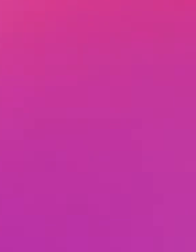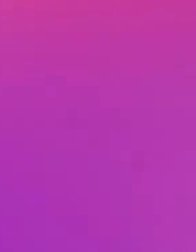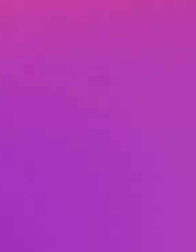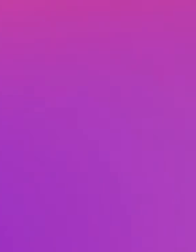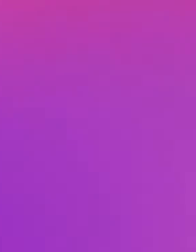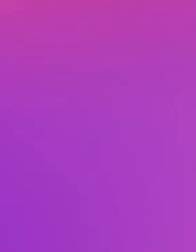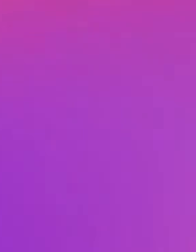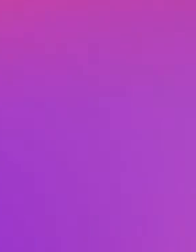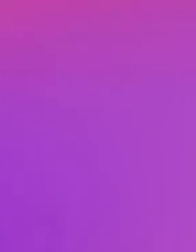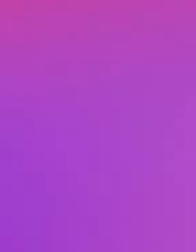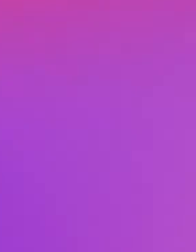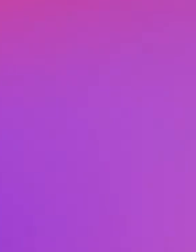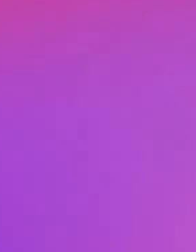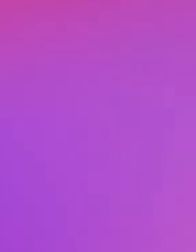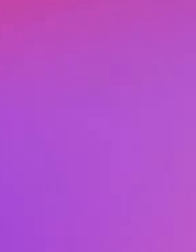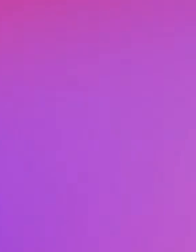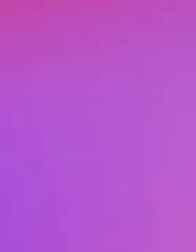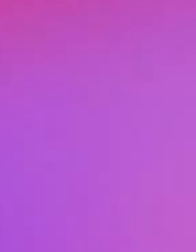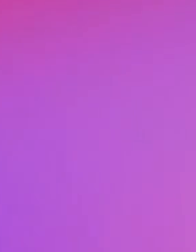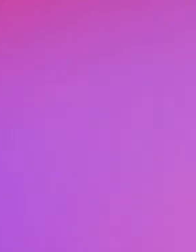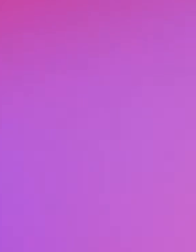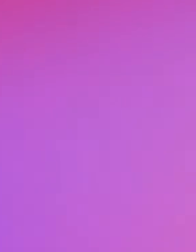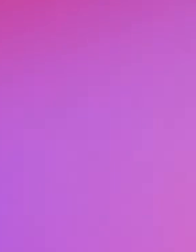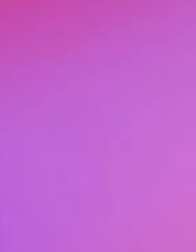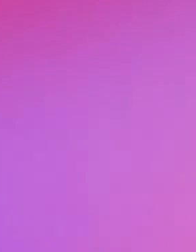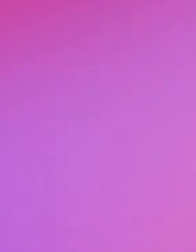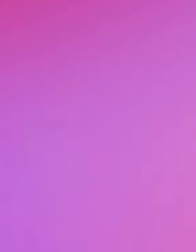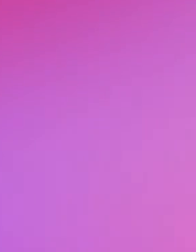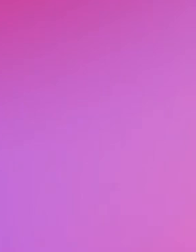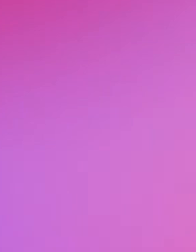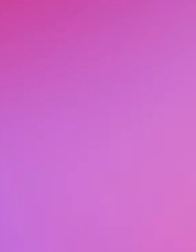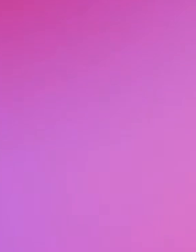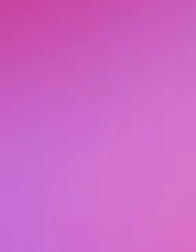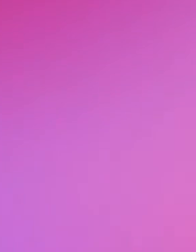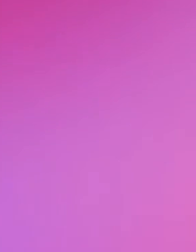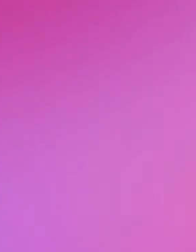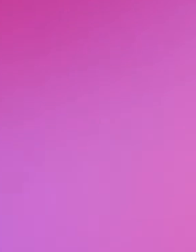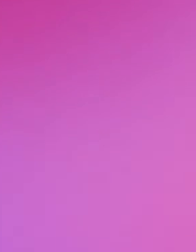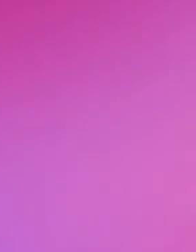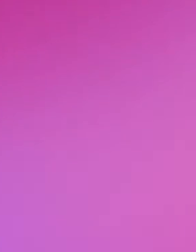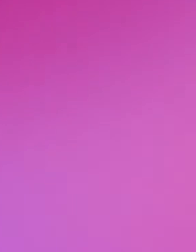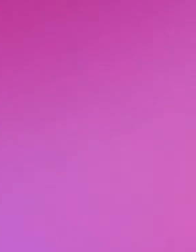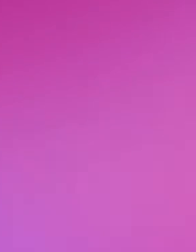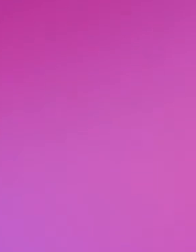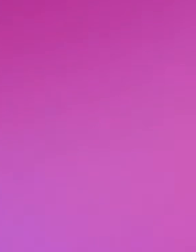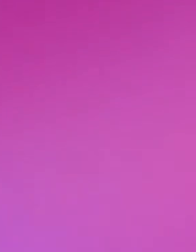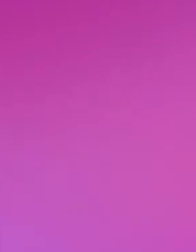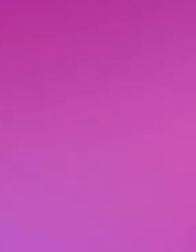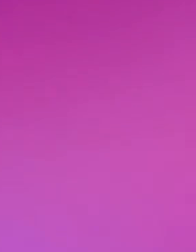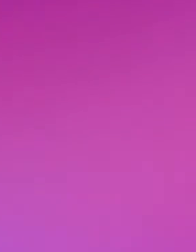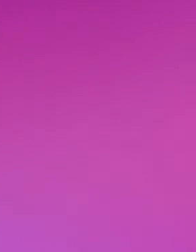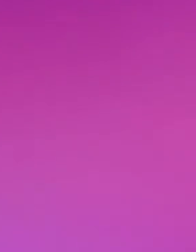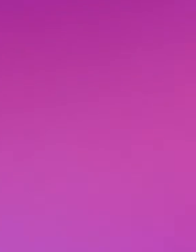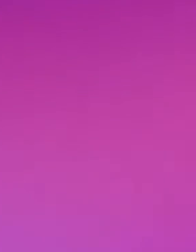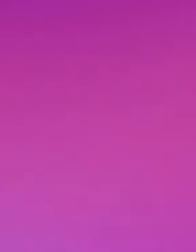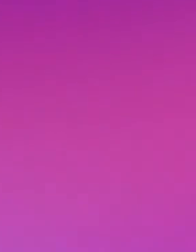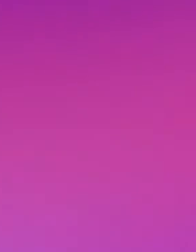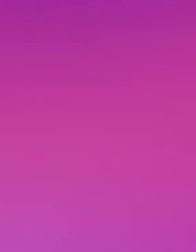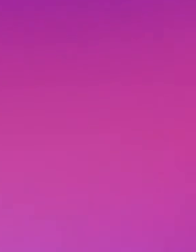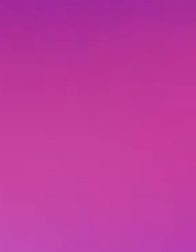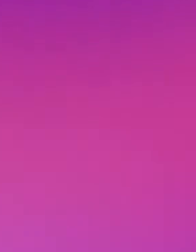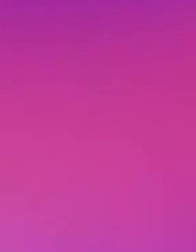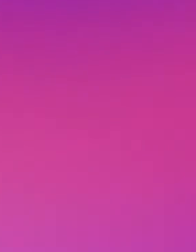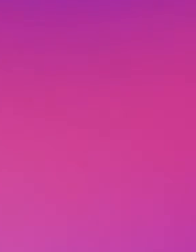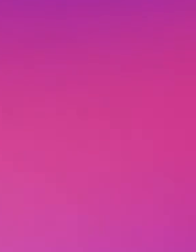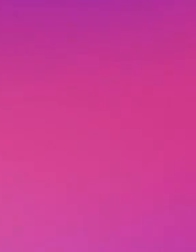71 23. Si requieres consultar los libros de texto en versión digital, recuerda que los puedes encontrar en la página